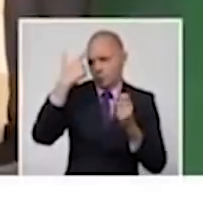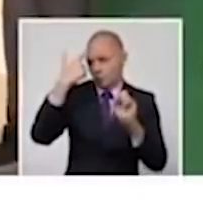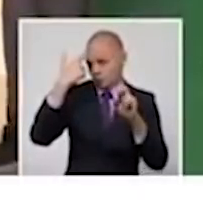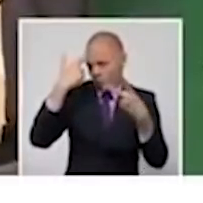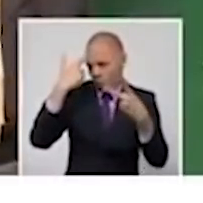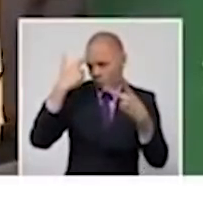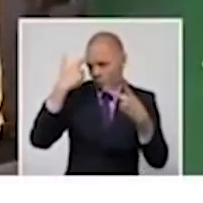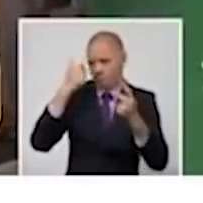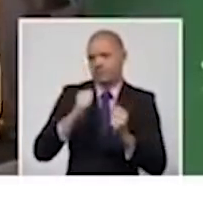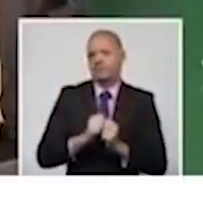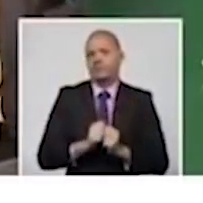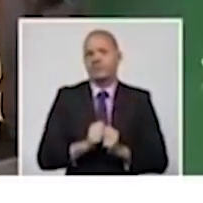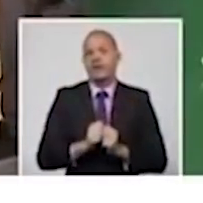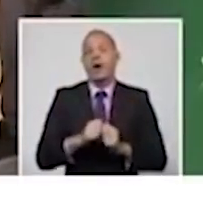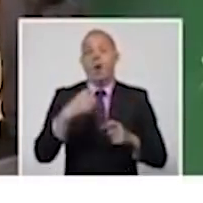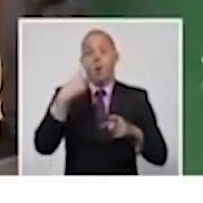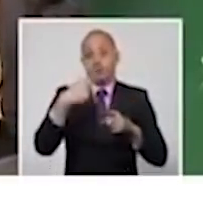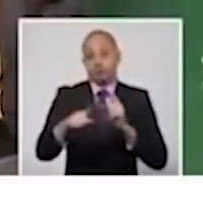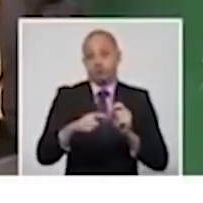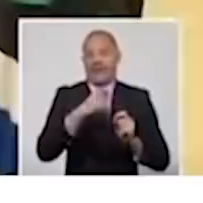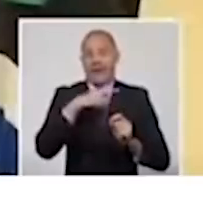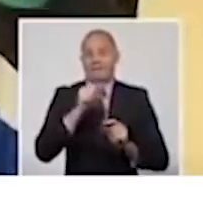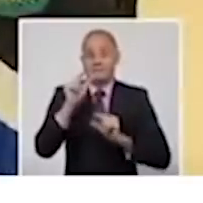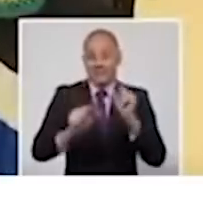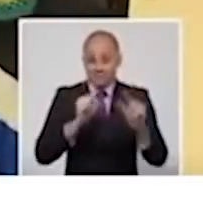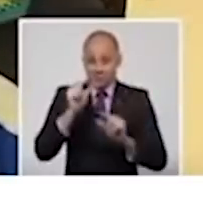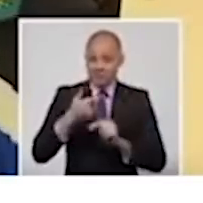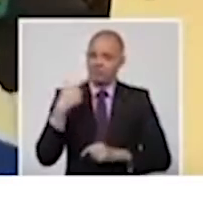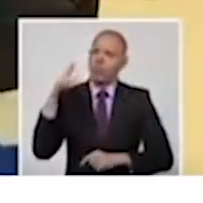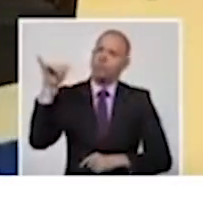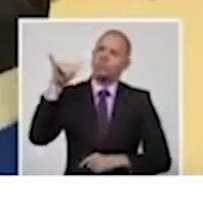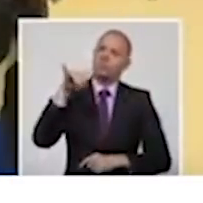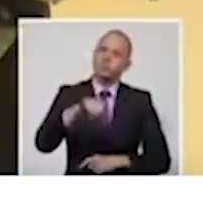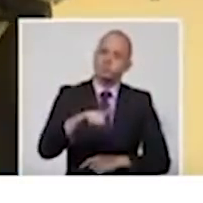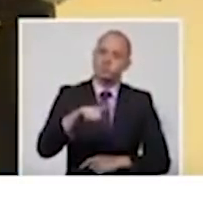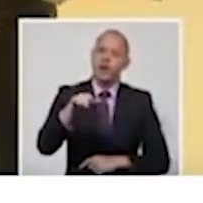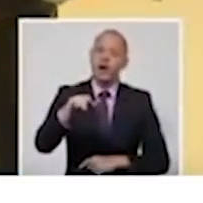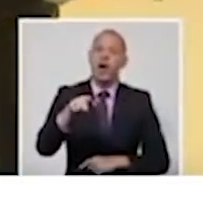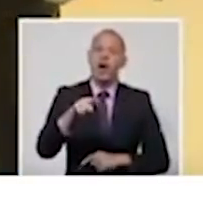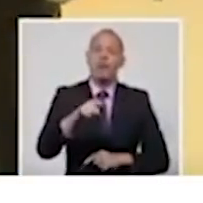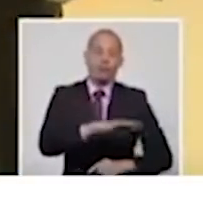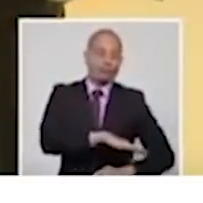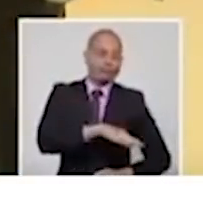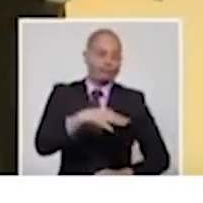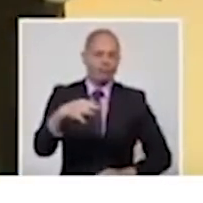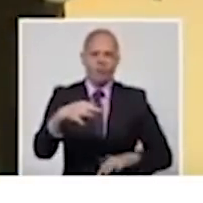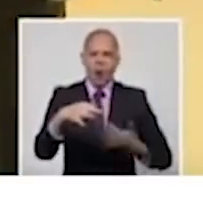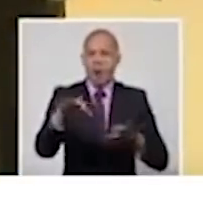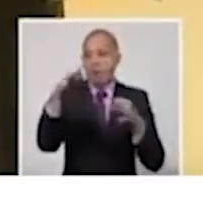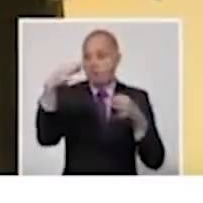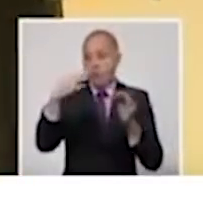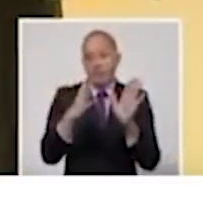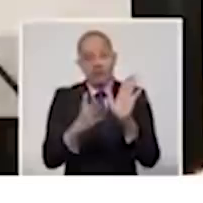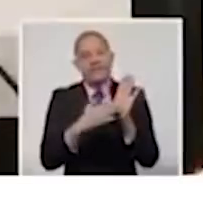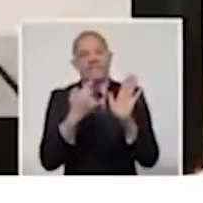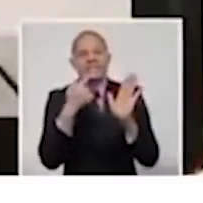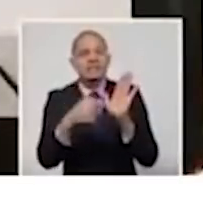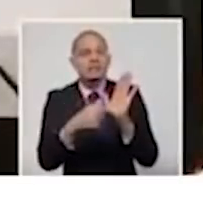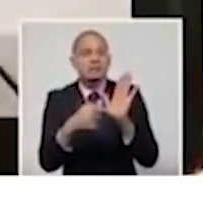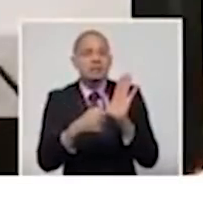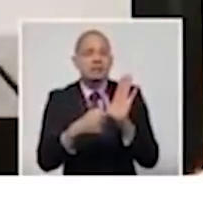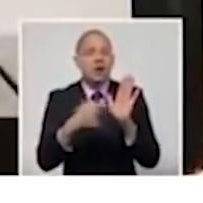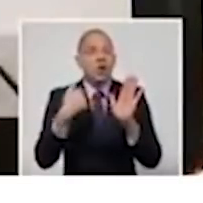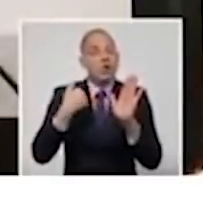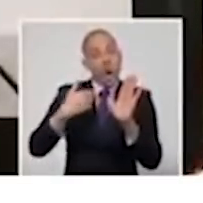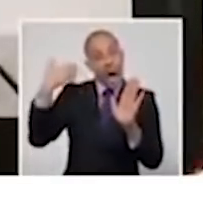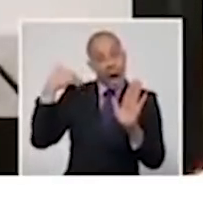legales. Daniel, no entiendo cómo aumentan los vuelos a La Habana donde están los principales represores y no hay ni uno a provincias, porque no tiene nada que ver una cosa con la